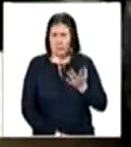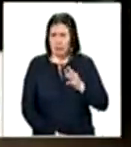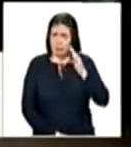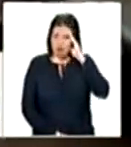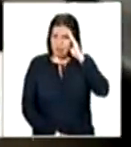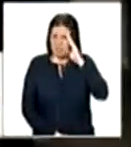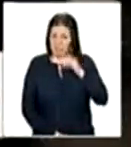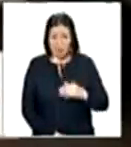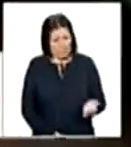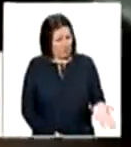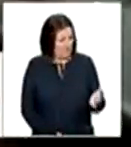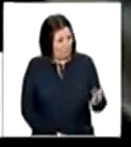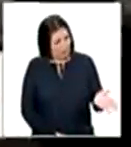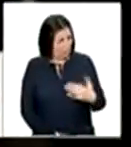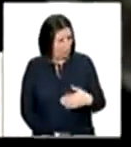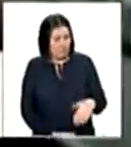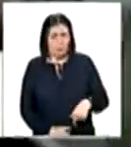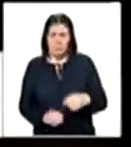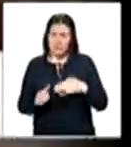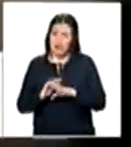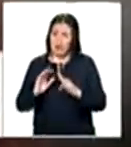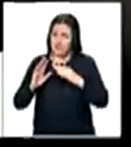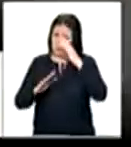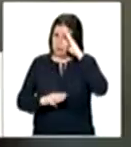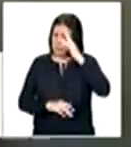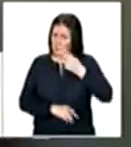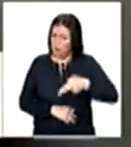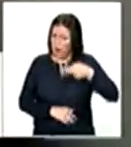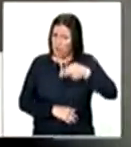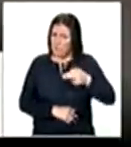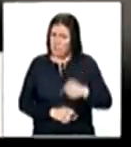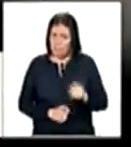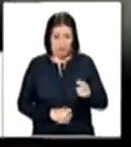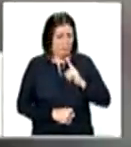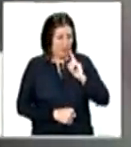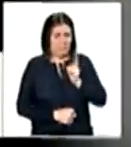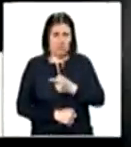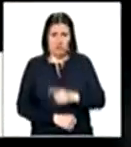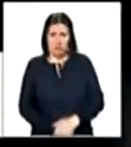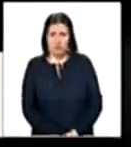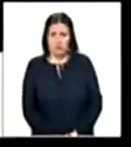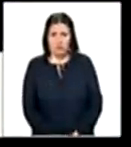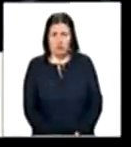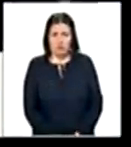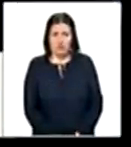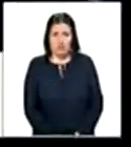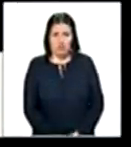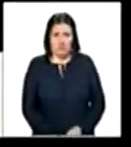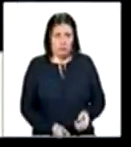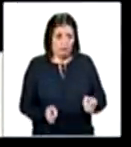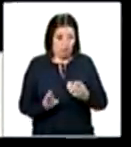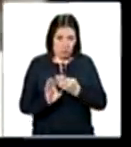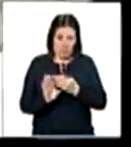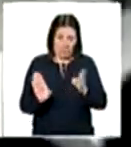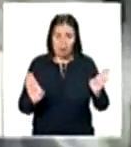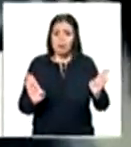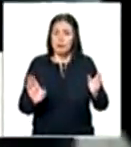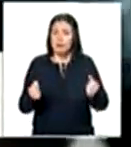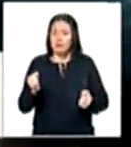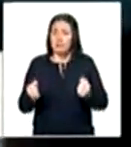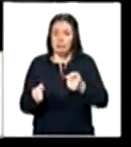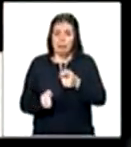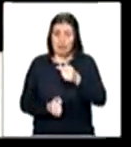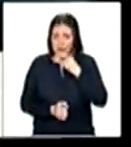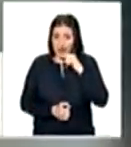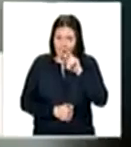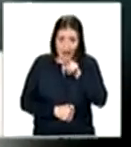policía le exigía que la acompañara a la comisaría de Huancayo para responder por una denuncia. Cuando abrió la puerta de la unidad, la mujer